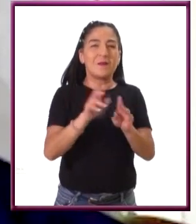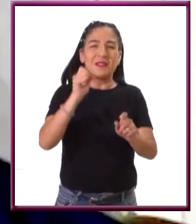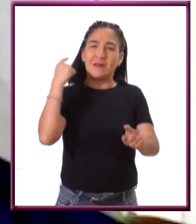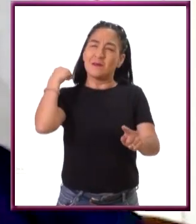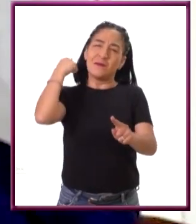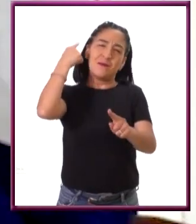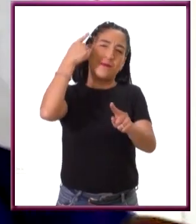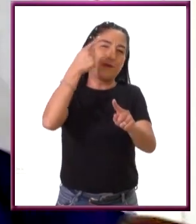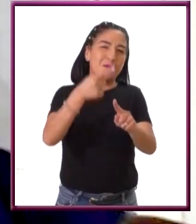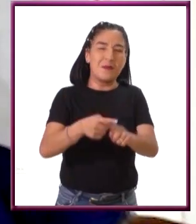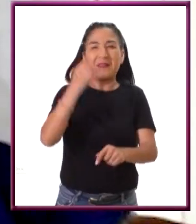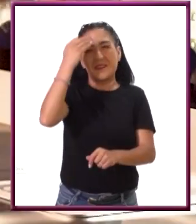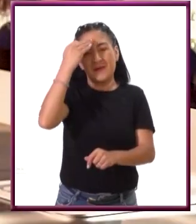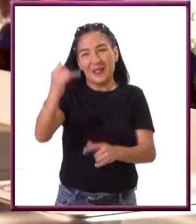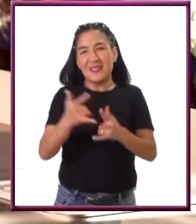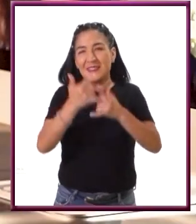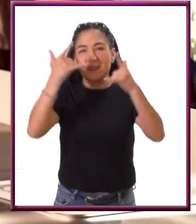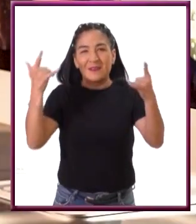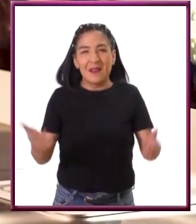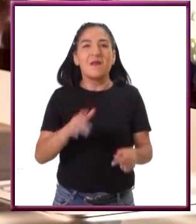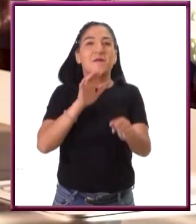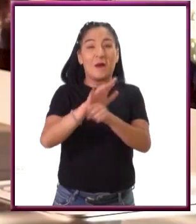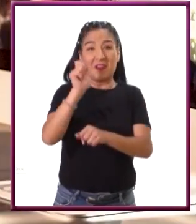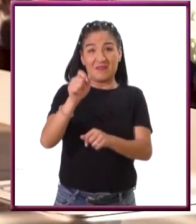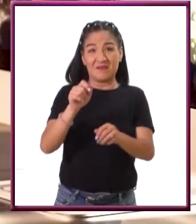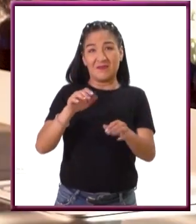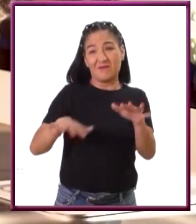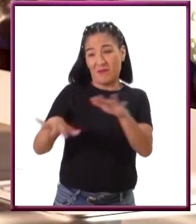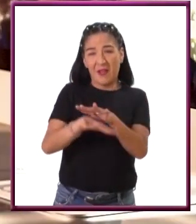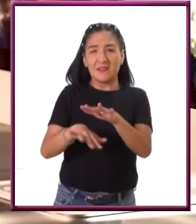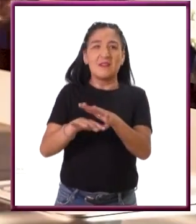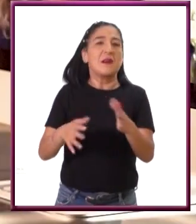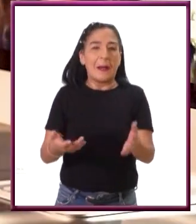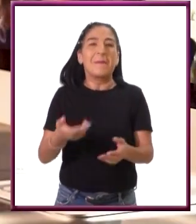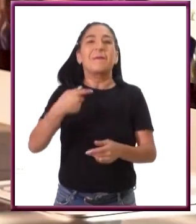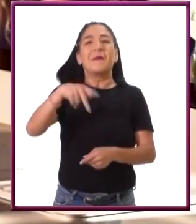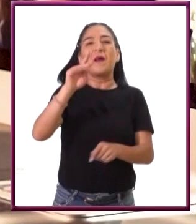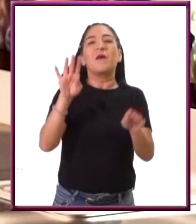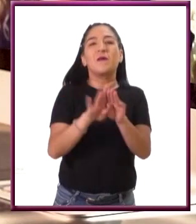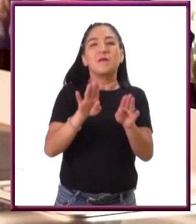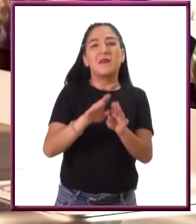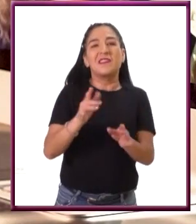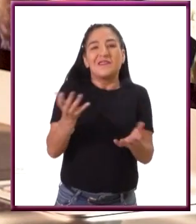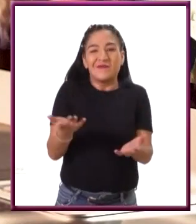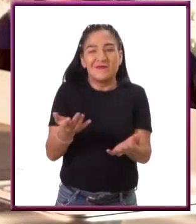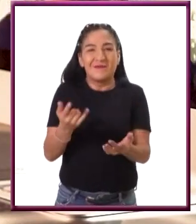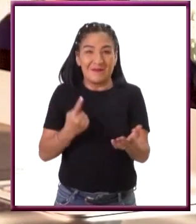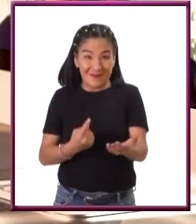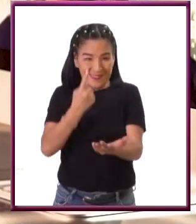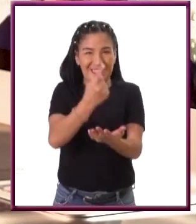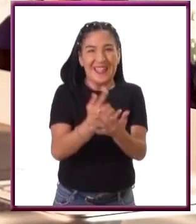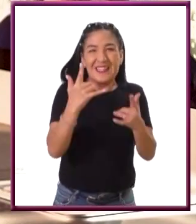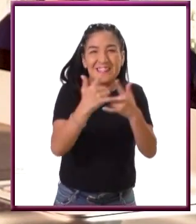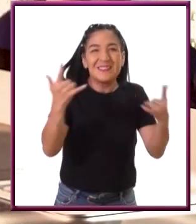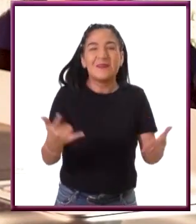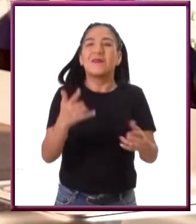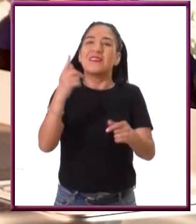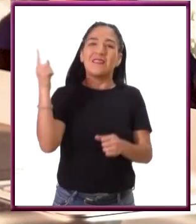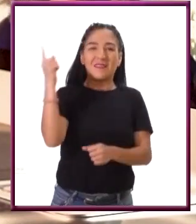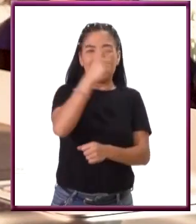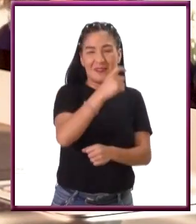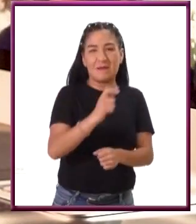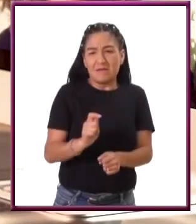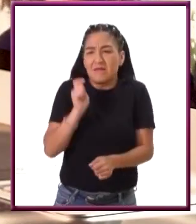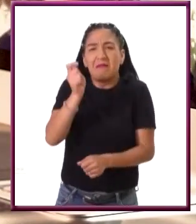labor a lo largo de la historia, no tienen un papel menor. Sin embargo, justo no forman parte de la historia. Tendríamos que también